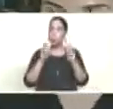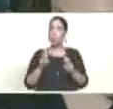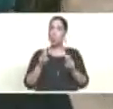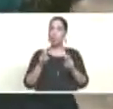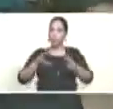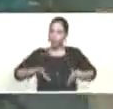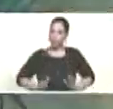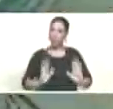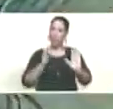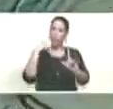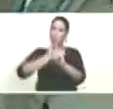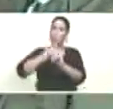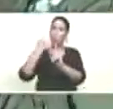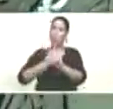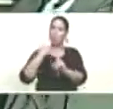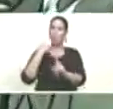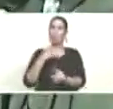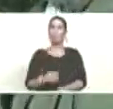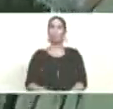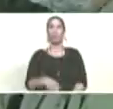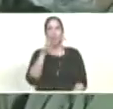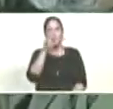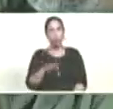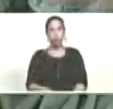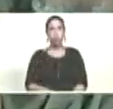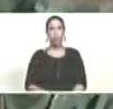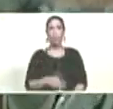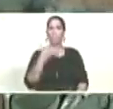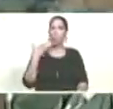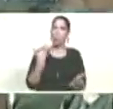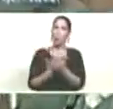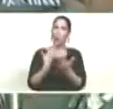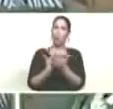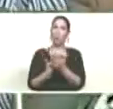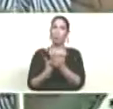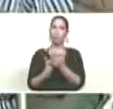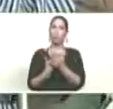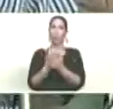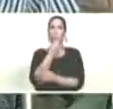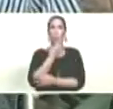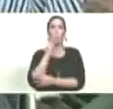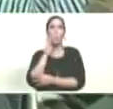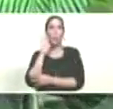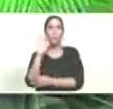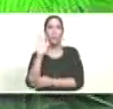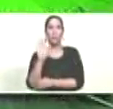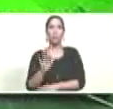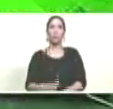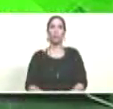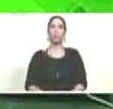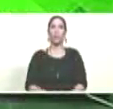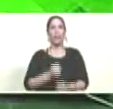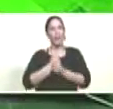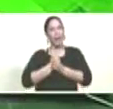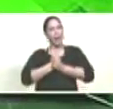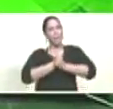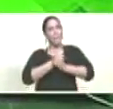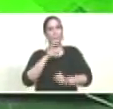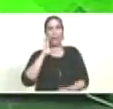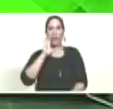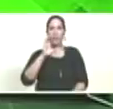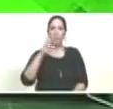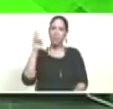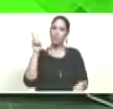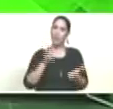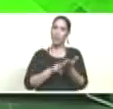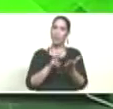lucha, de la batalla diaria, de la propuesta, del compromiso, del que ama este país de verdad. De